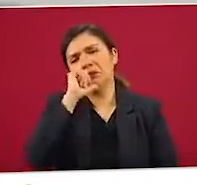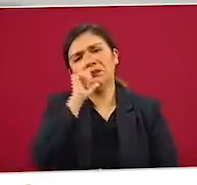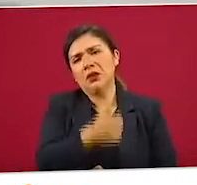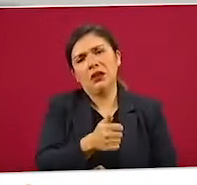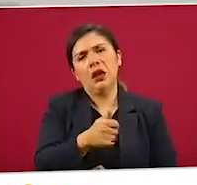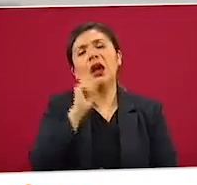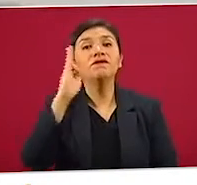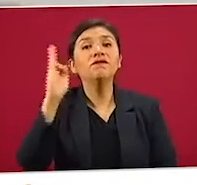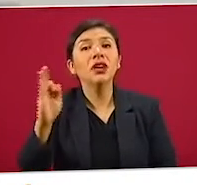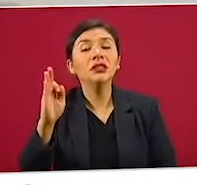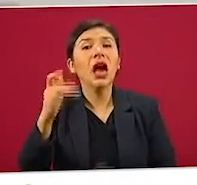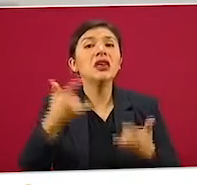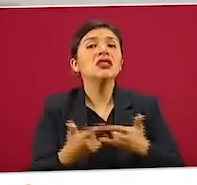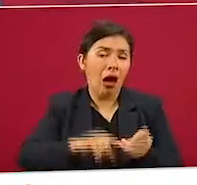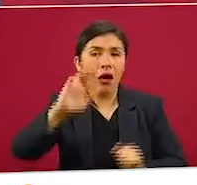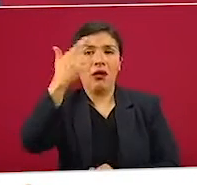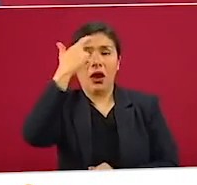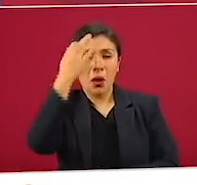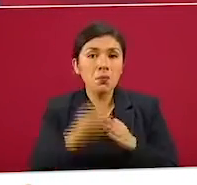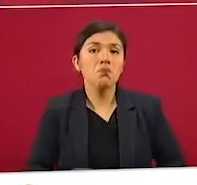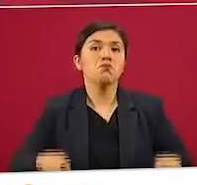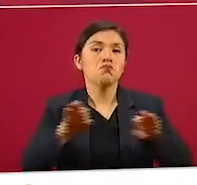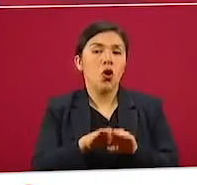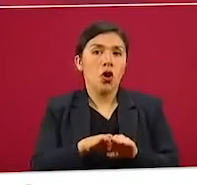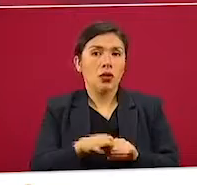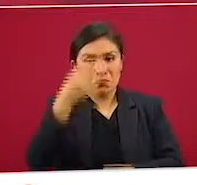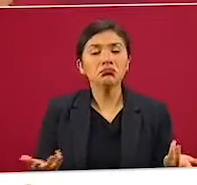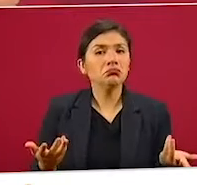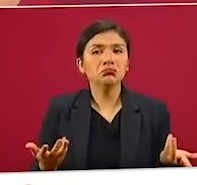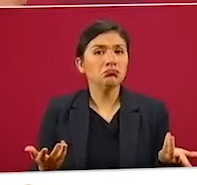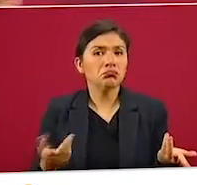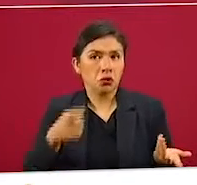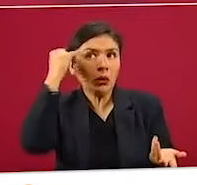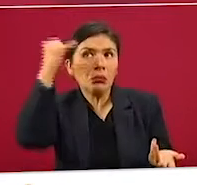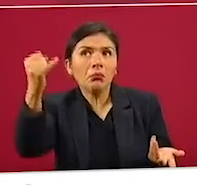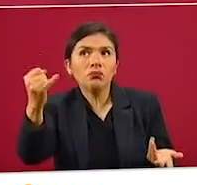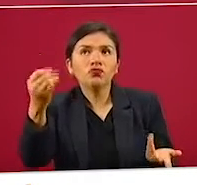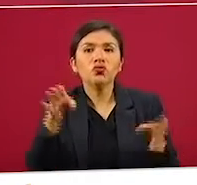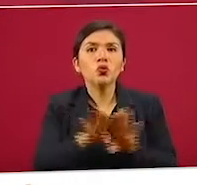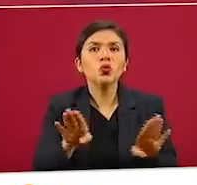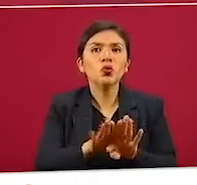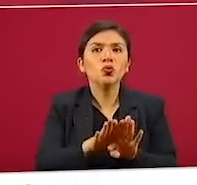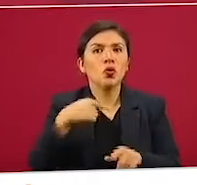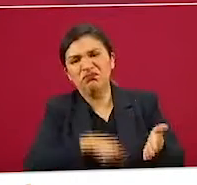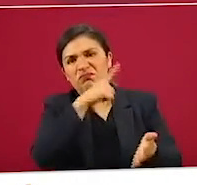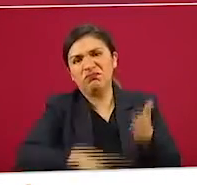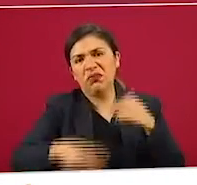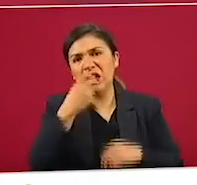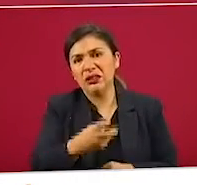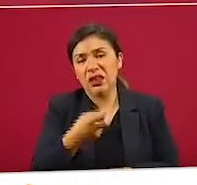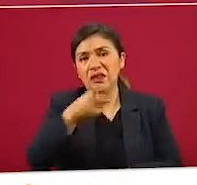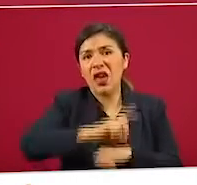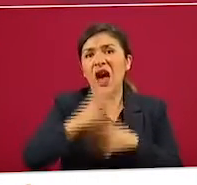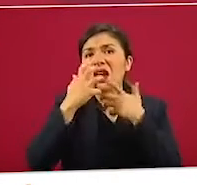que ver con fechas históricas, importantes, memorables. Imagínense cómo vamos a suspender el